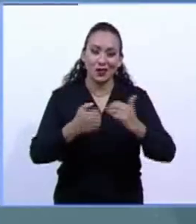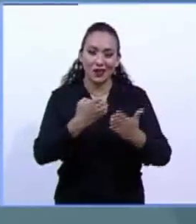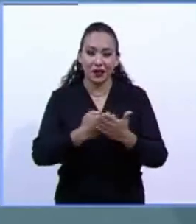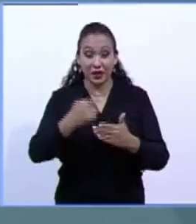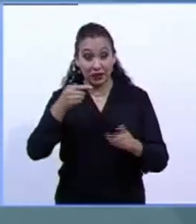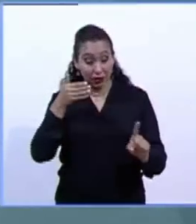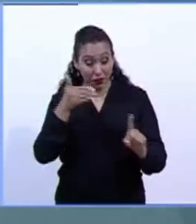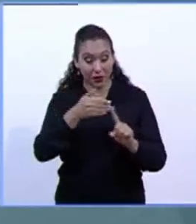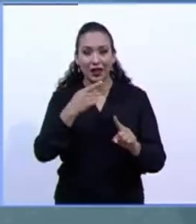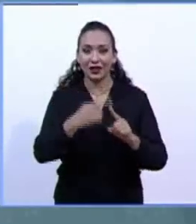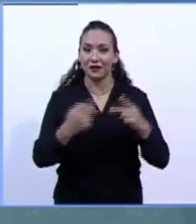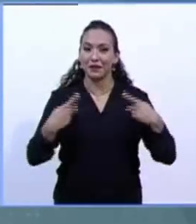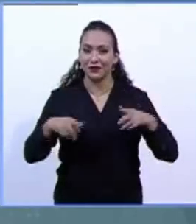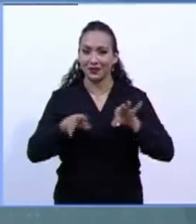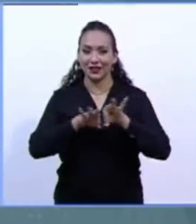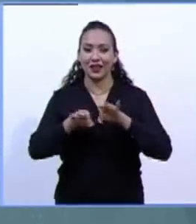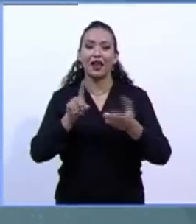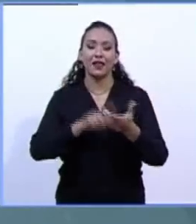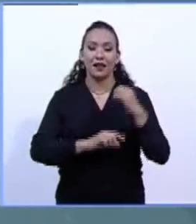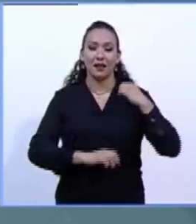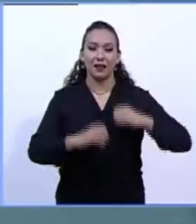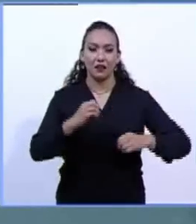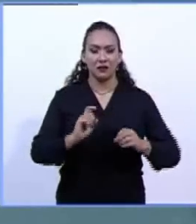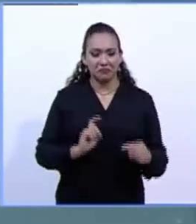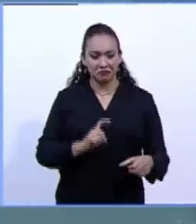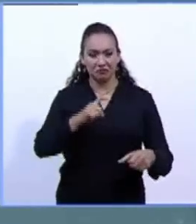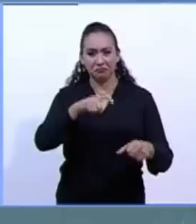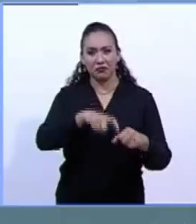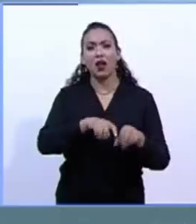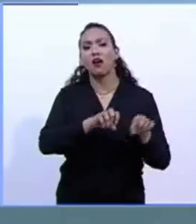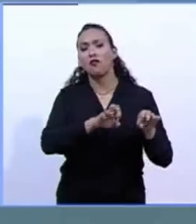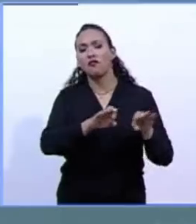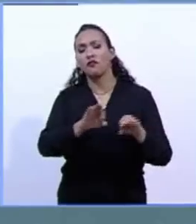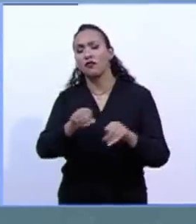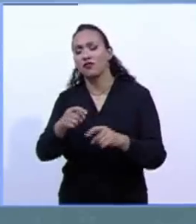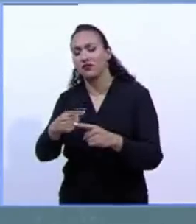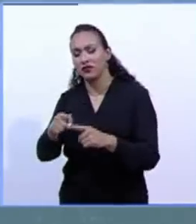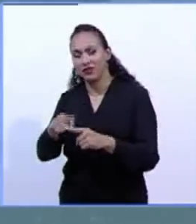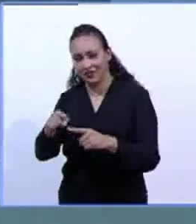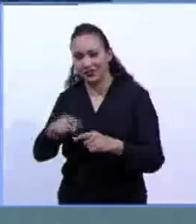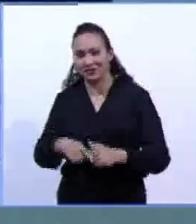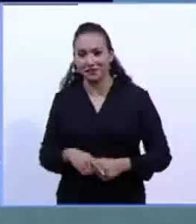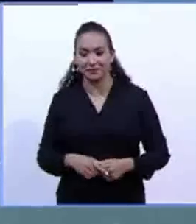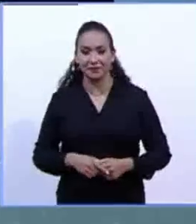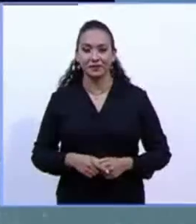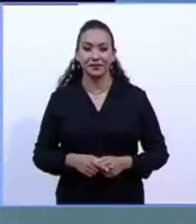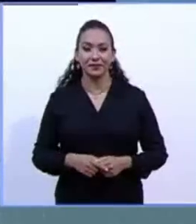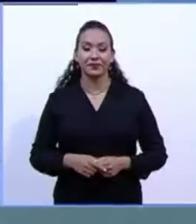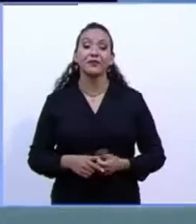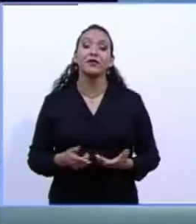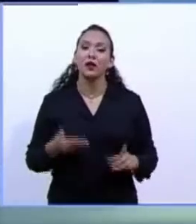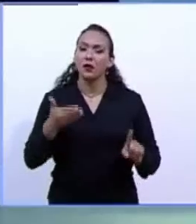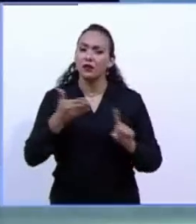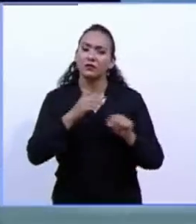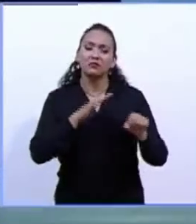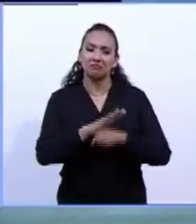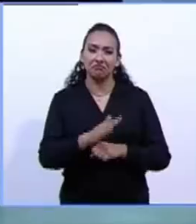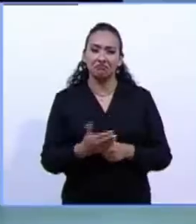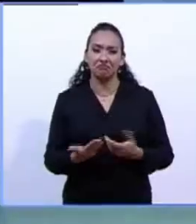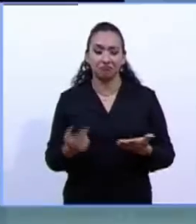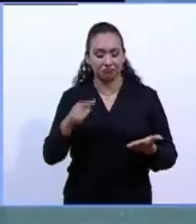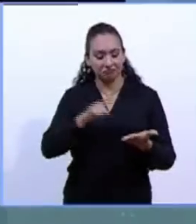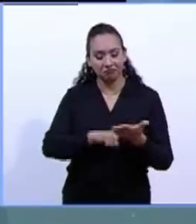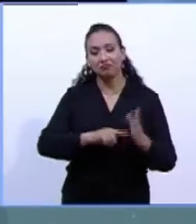a personal del Poder Judicial de la Federación adscrito a órganos jurisdiccionales en esta materia. Pretende desarrollar